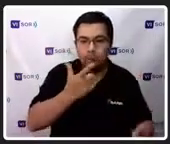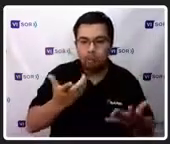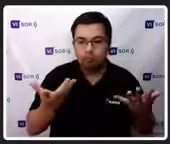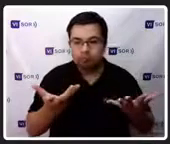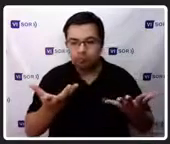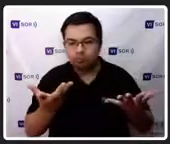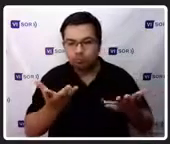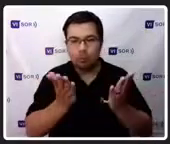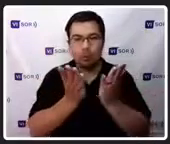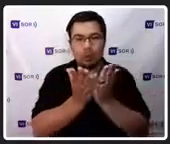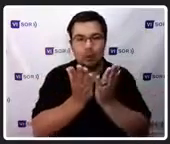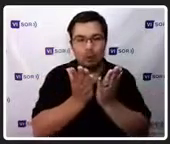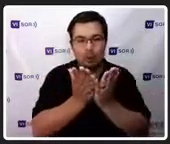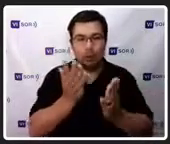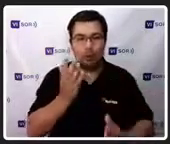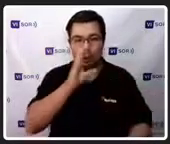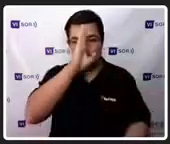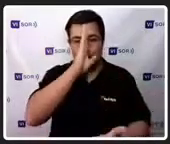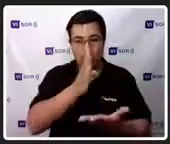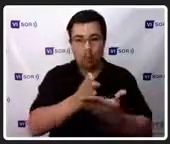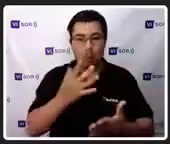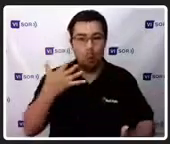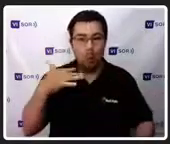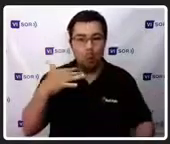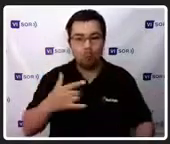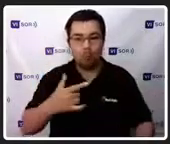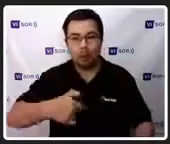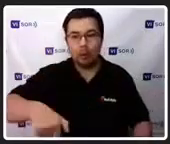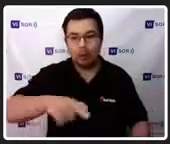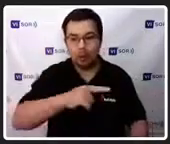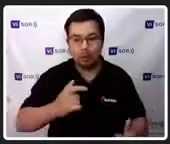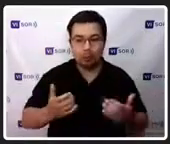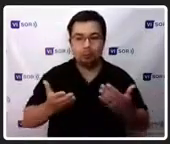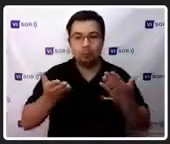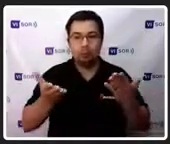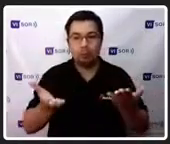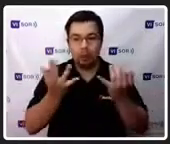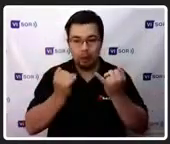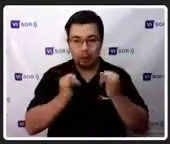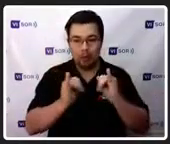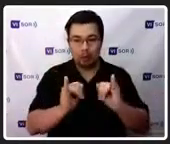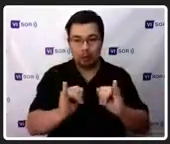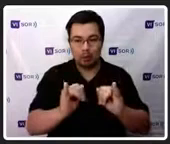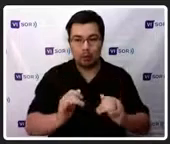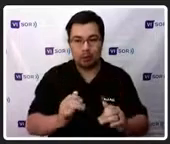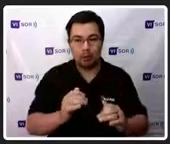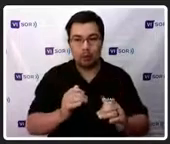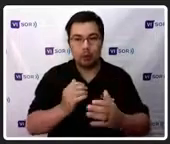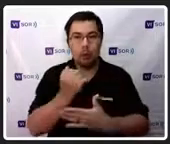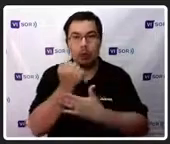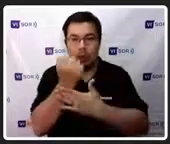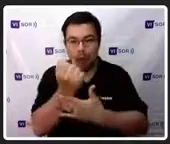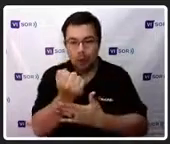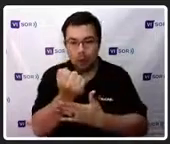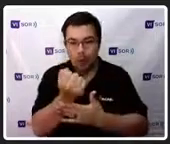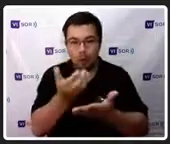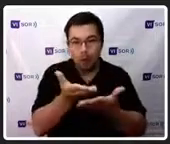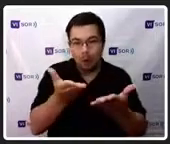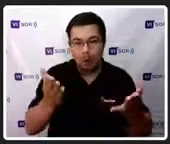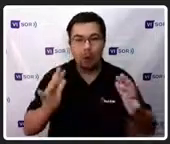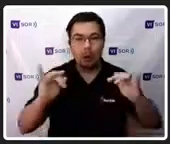y quisiéramos nosotros poder brindarle la mayor cantidad de información y soporte, de tal manera que sea muy, ¿no es cierto?, entretenido y pero